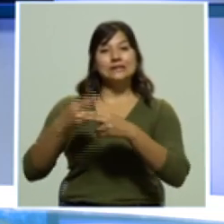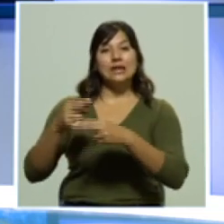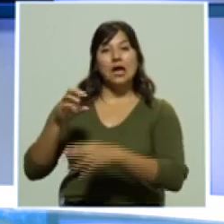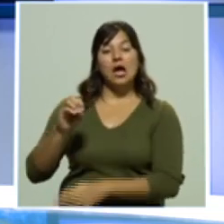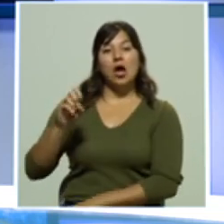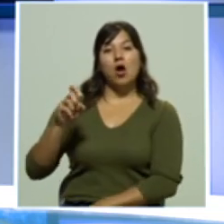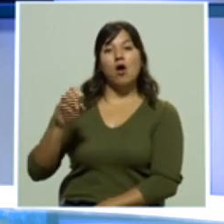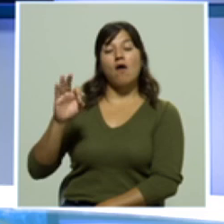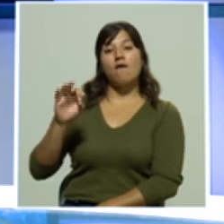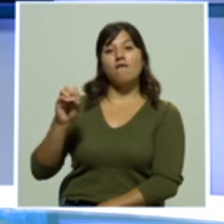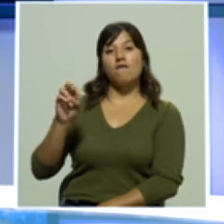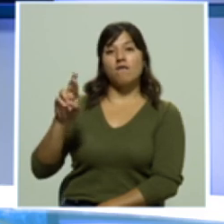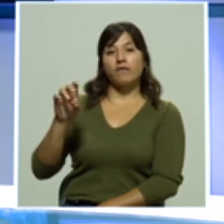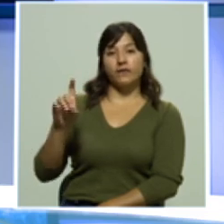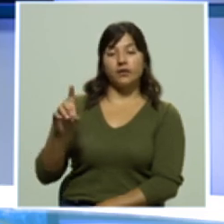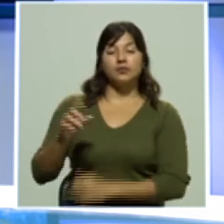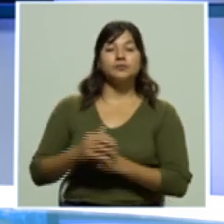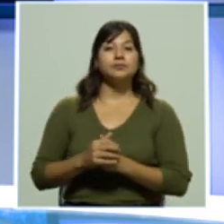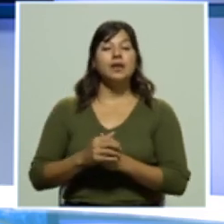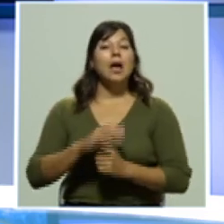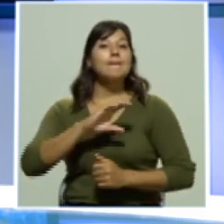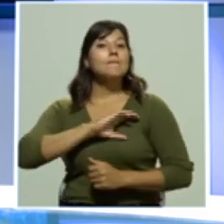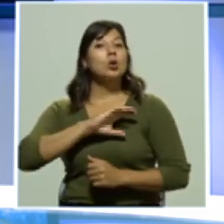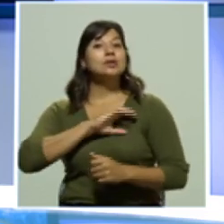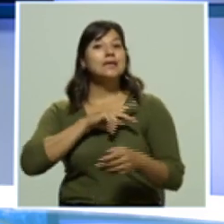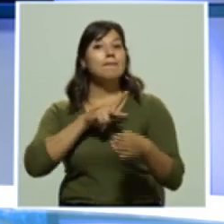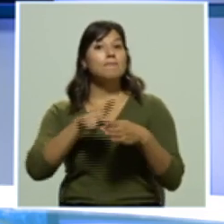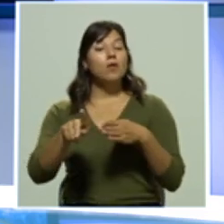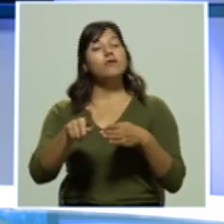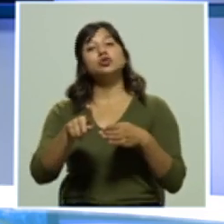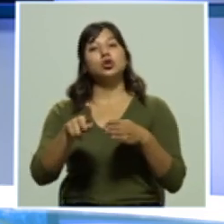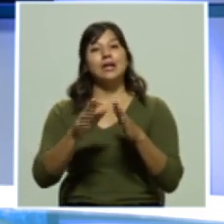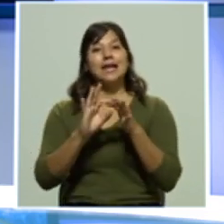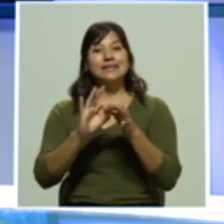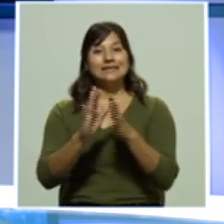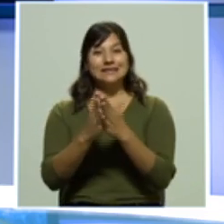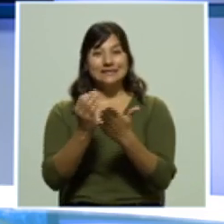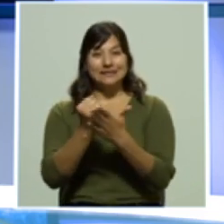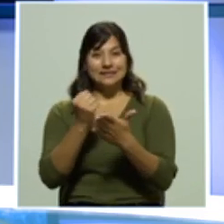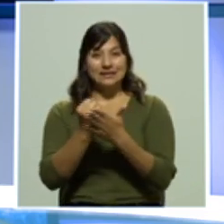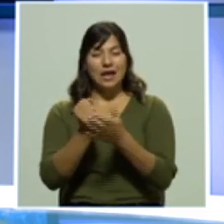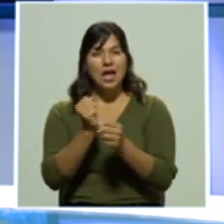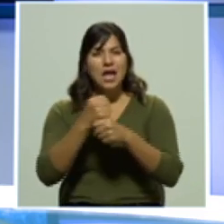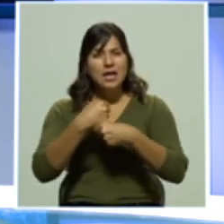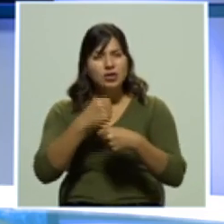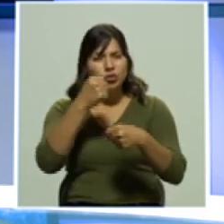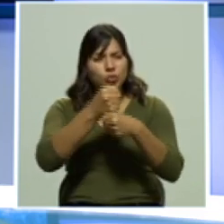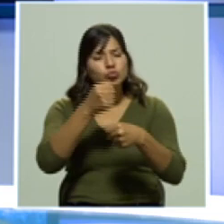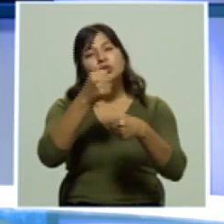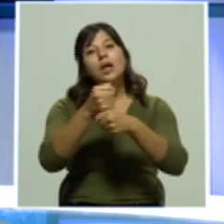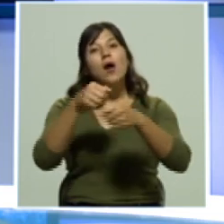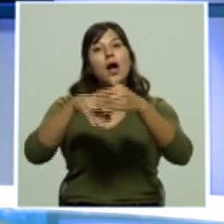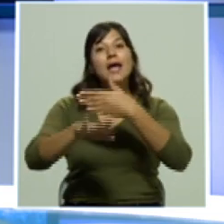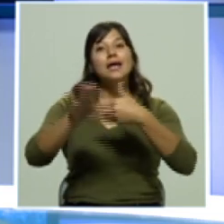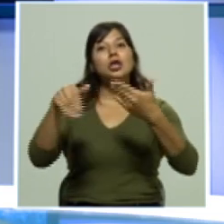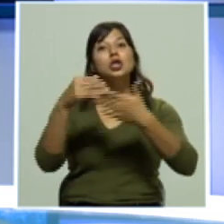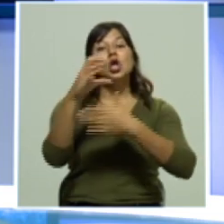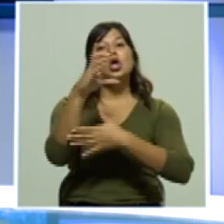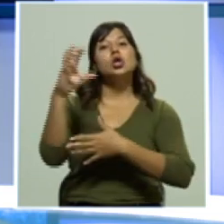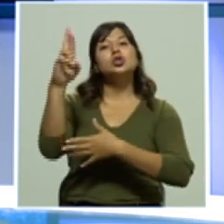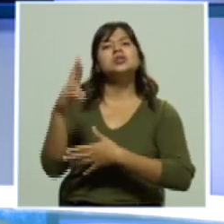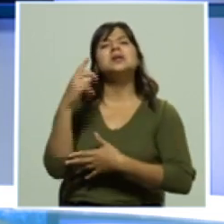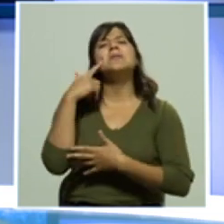La Policía Profesional de Migración realizó un operativo en todo el país para lograr detener a 11